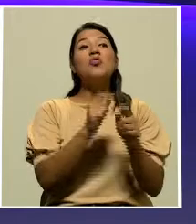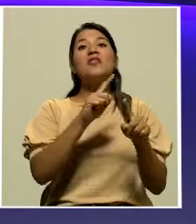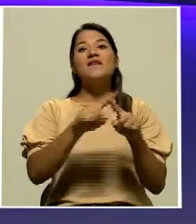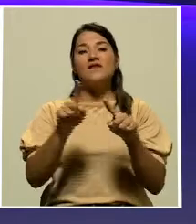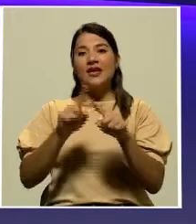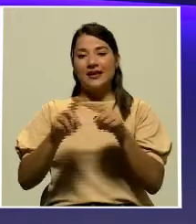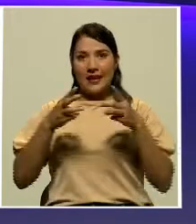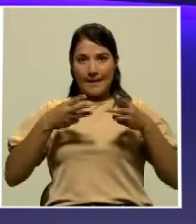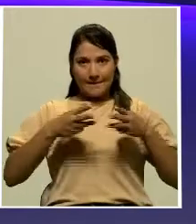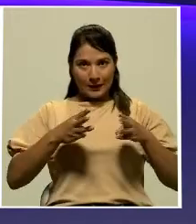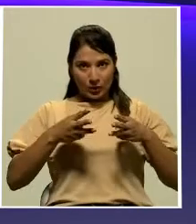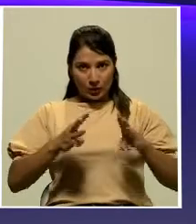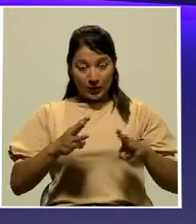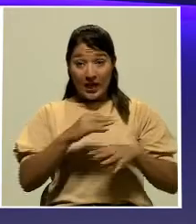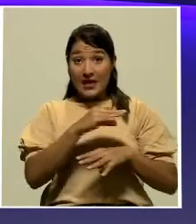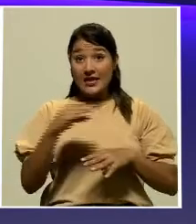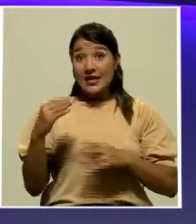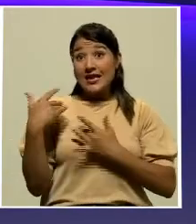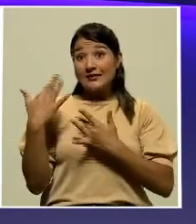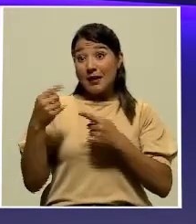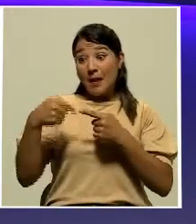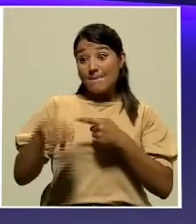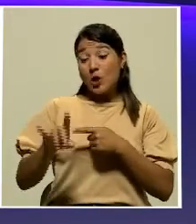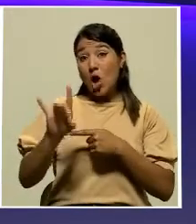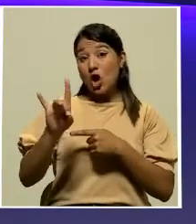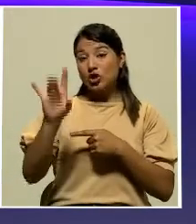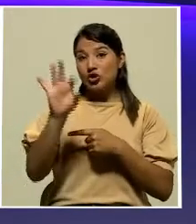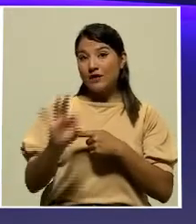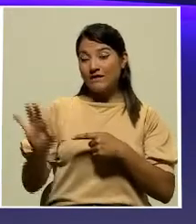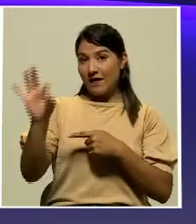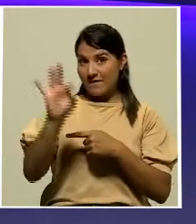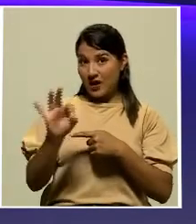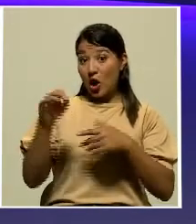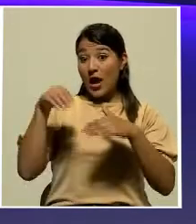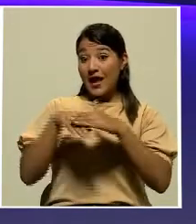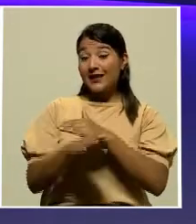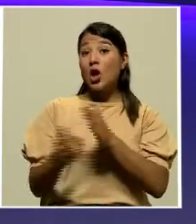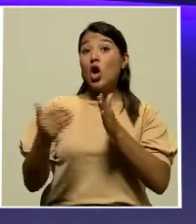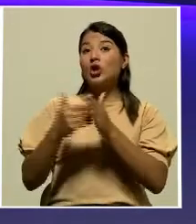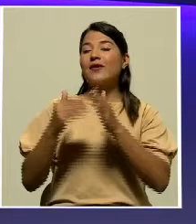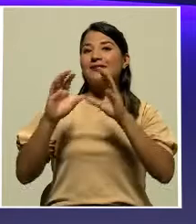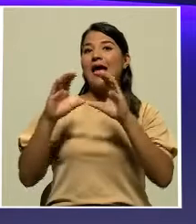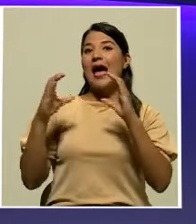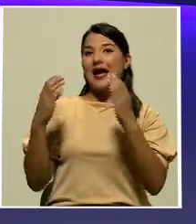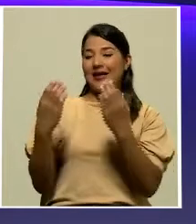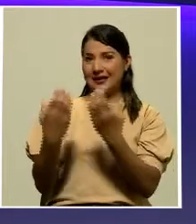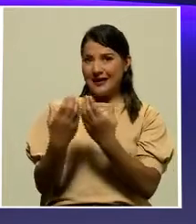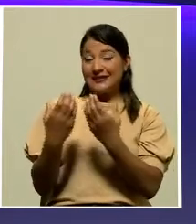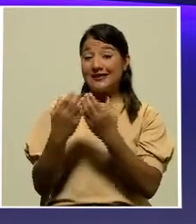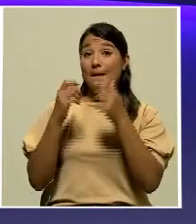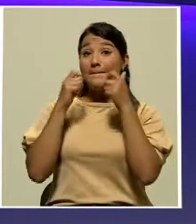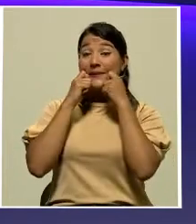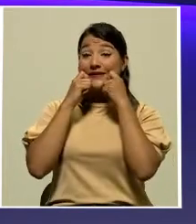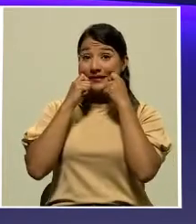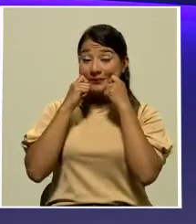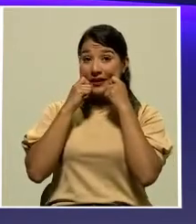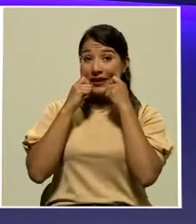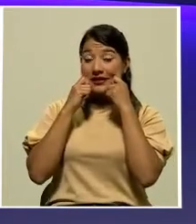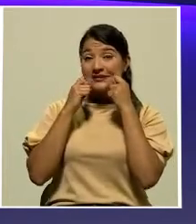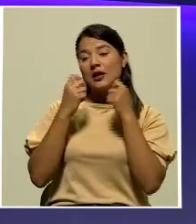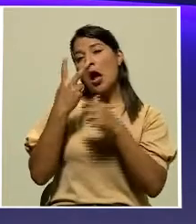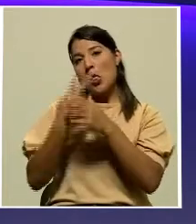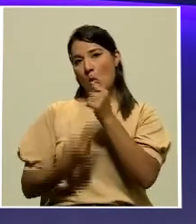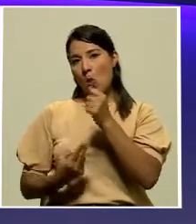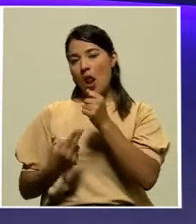presenciales y se espera que el 8 de febrero regresen a clases presenciales en modo híbrido